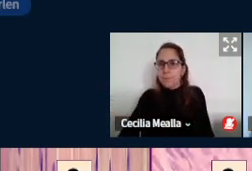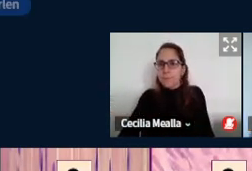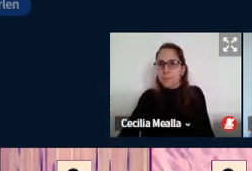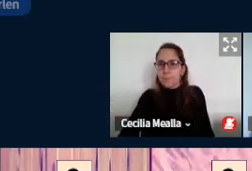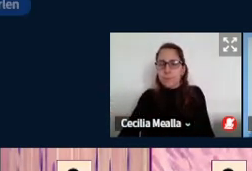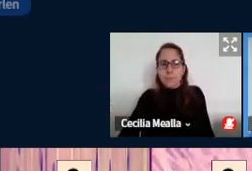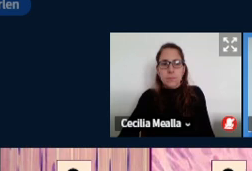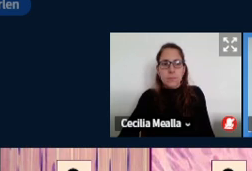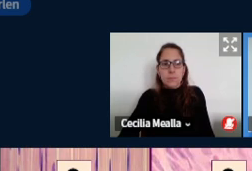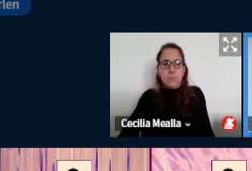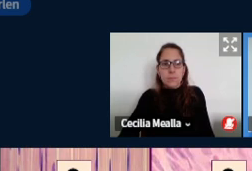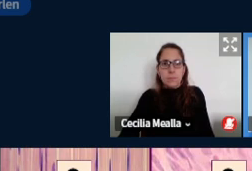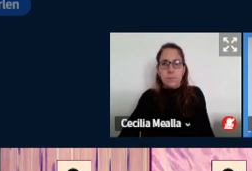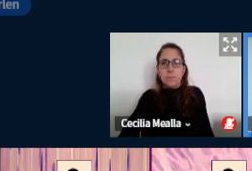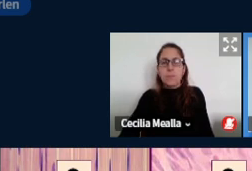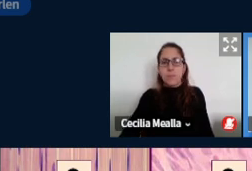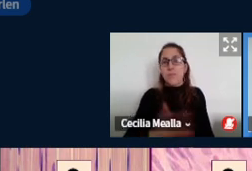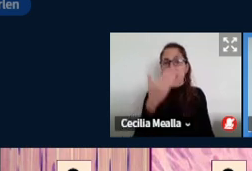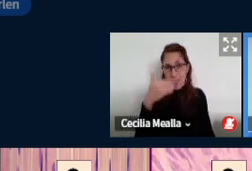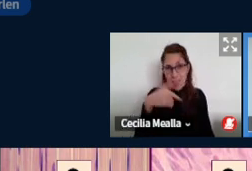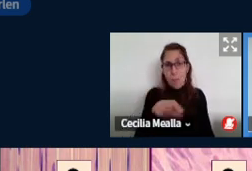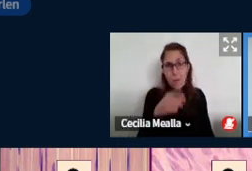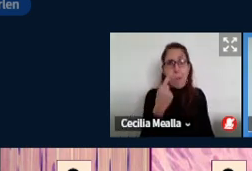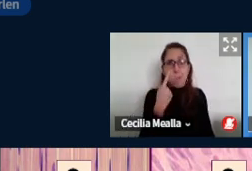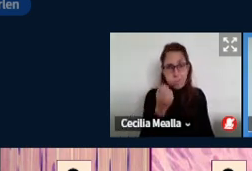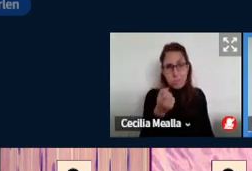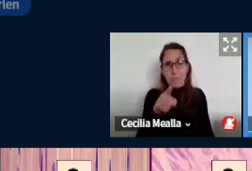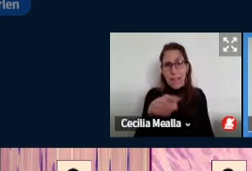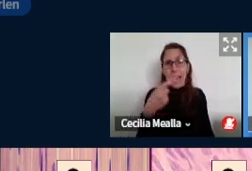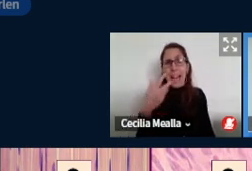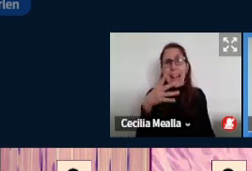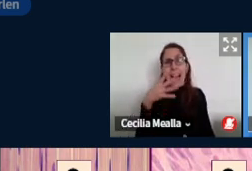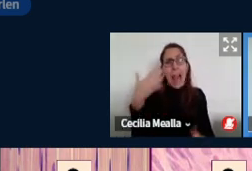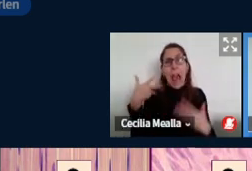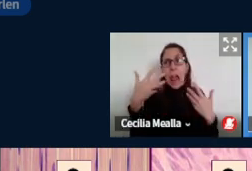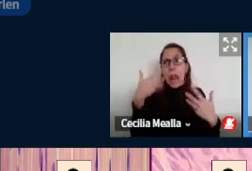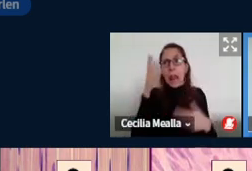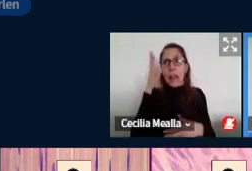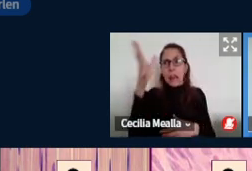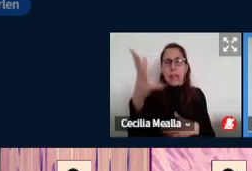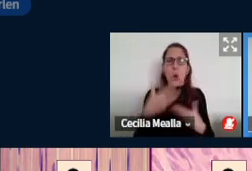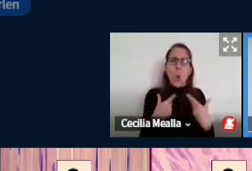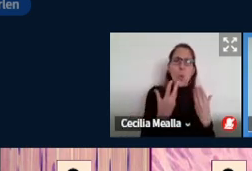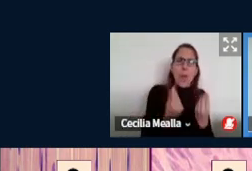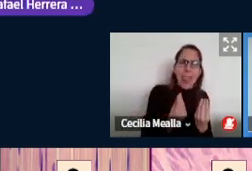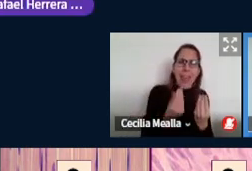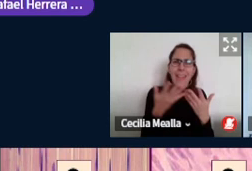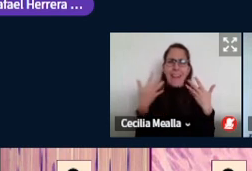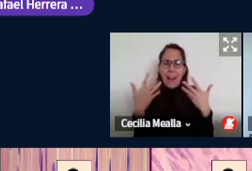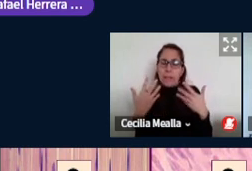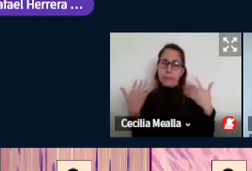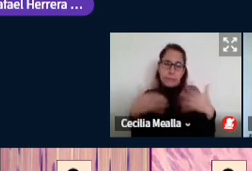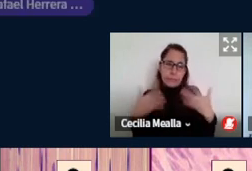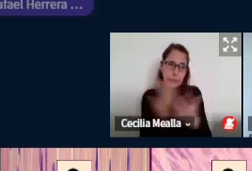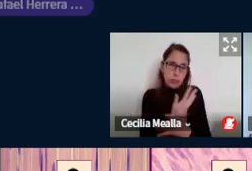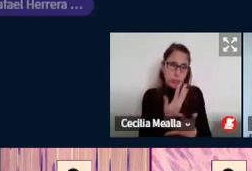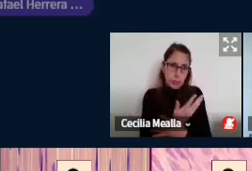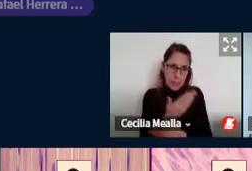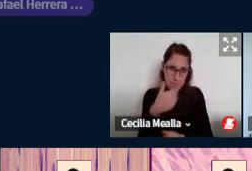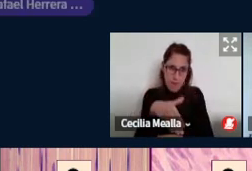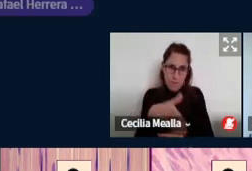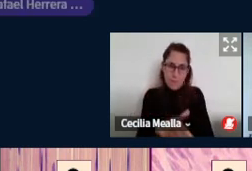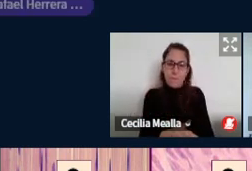lindo. sí, ya después vas a sufrir el calor con la humedad, es la peor combinación. Hola,